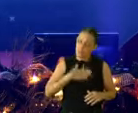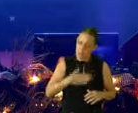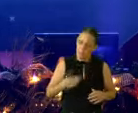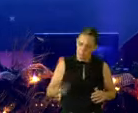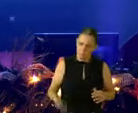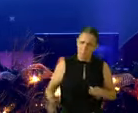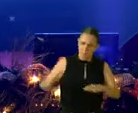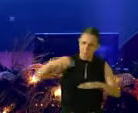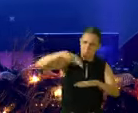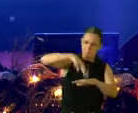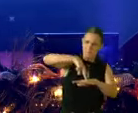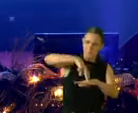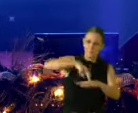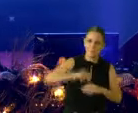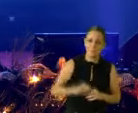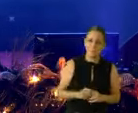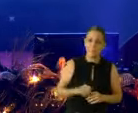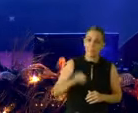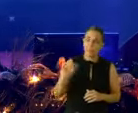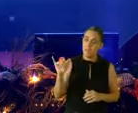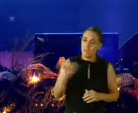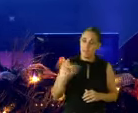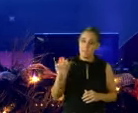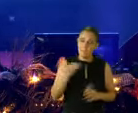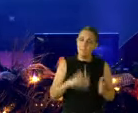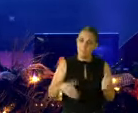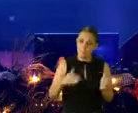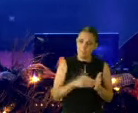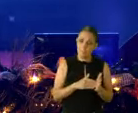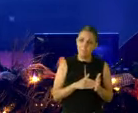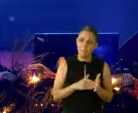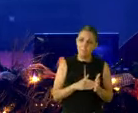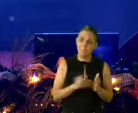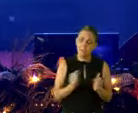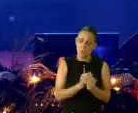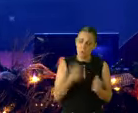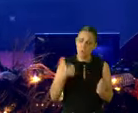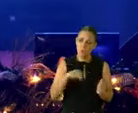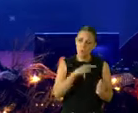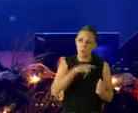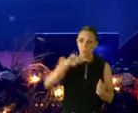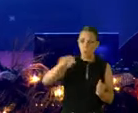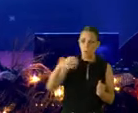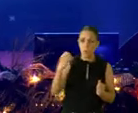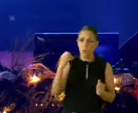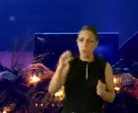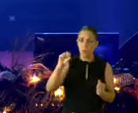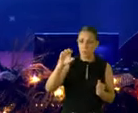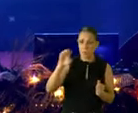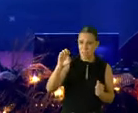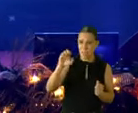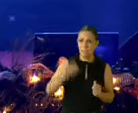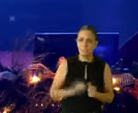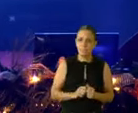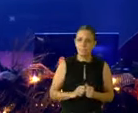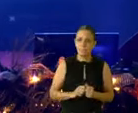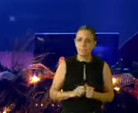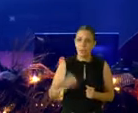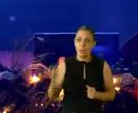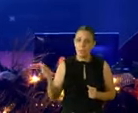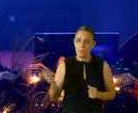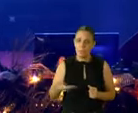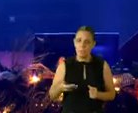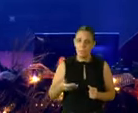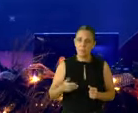pie. También están con nosotros José Sánchez. Denle un aplauso a José. Lo invitó Deli